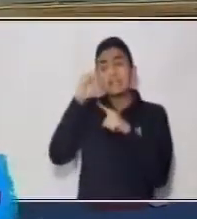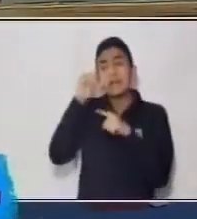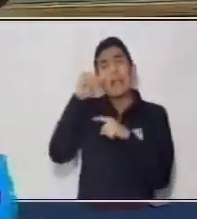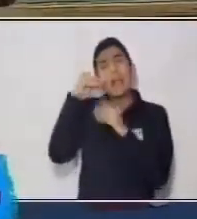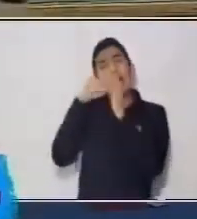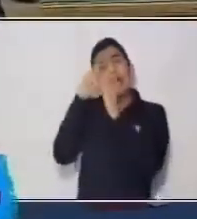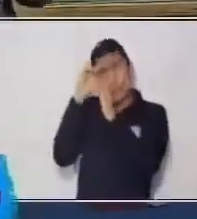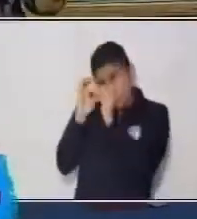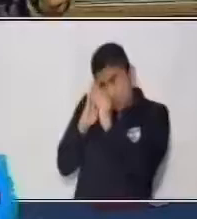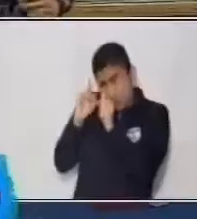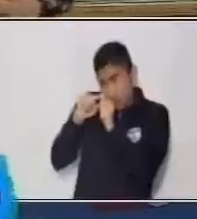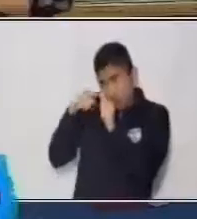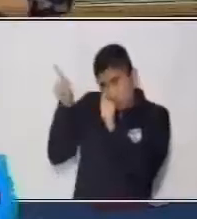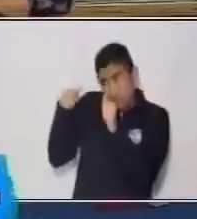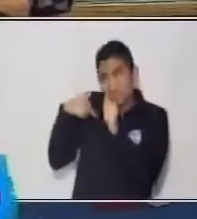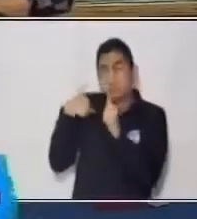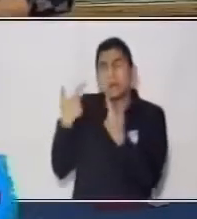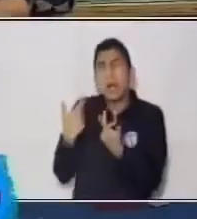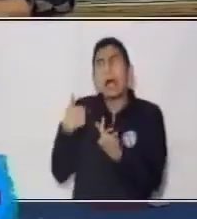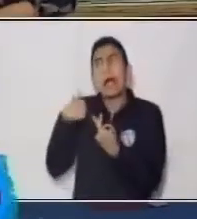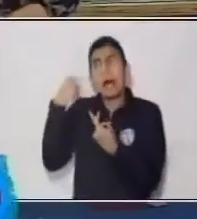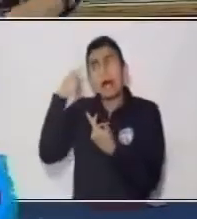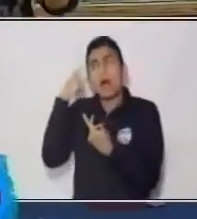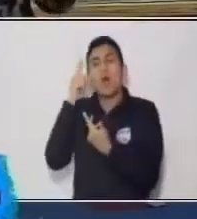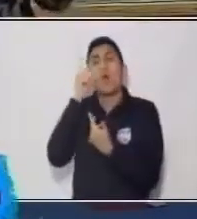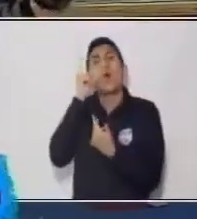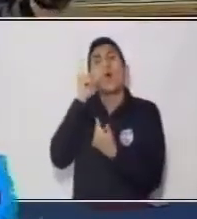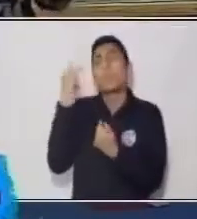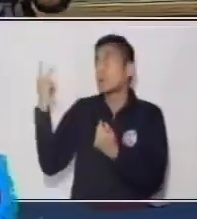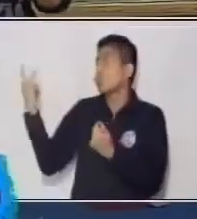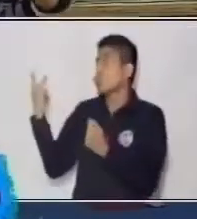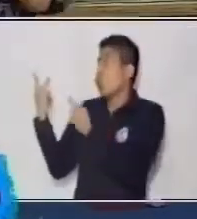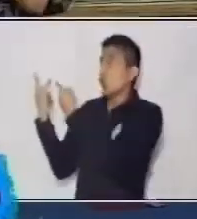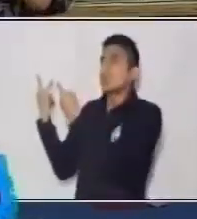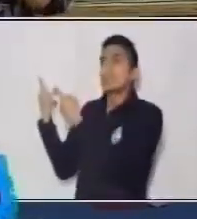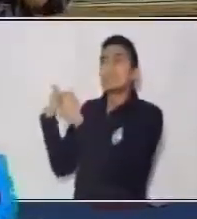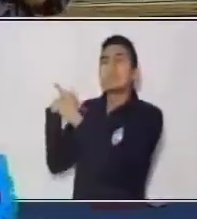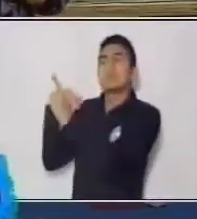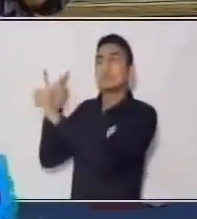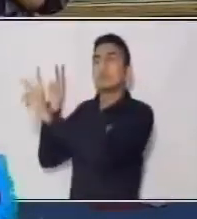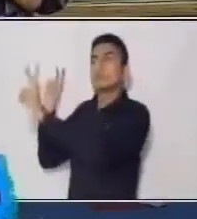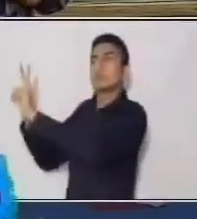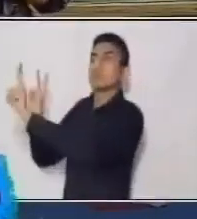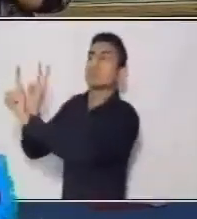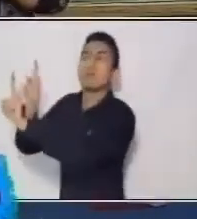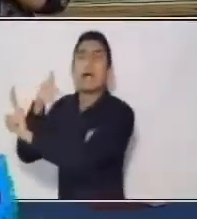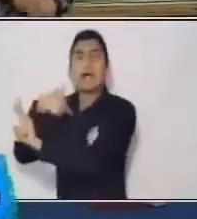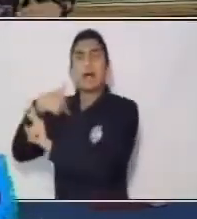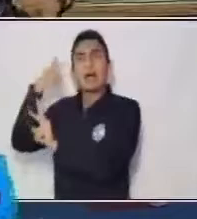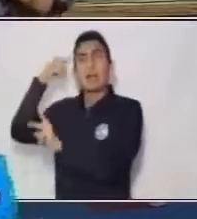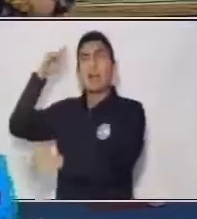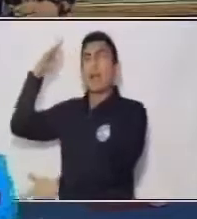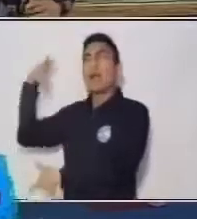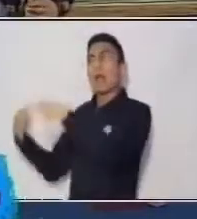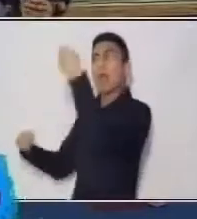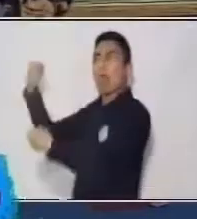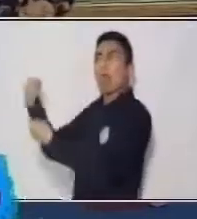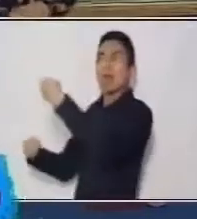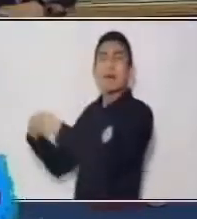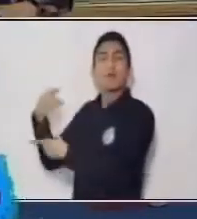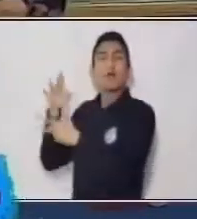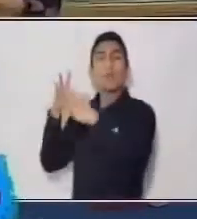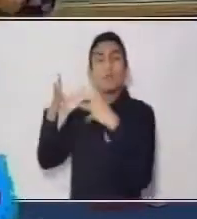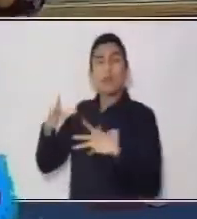pronto porque los señores de Xibalbá los están llevando a cabo, quieren una batalla, un juego de